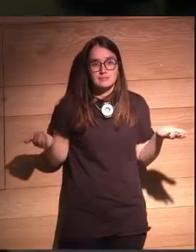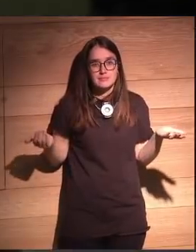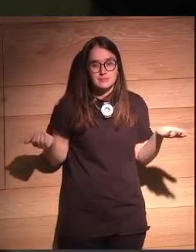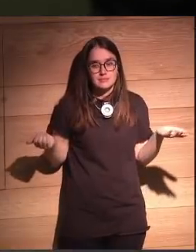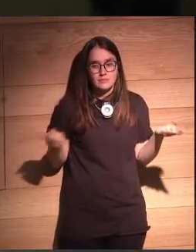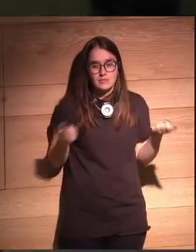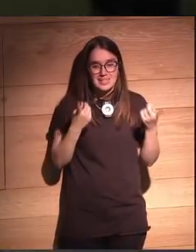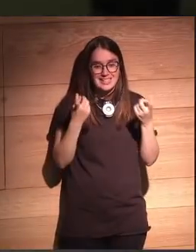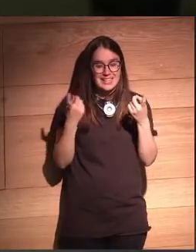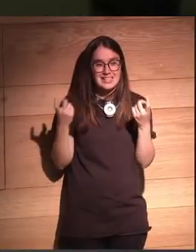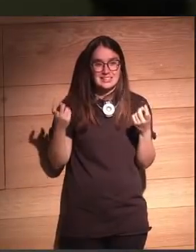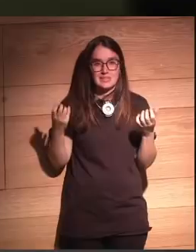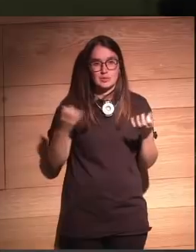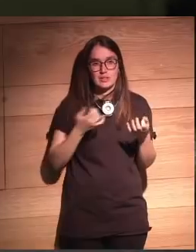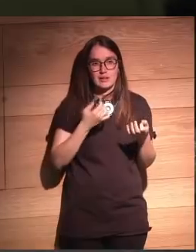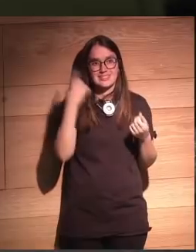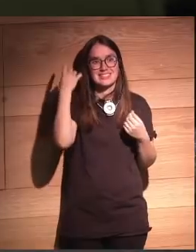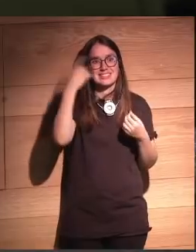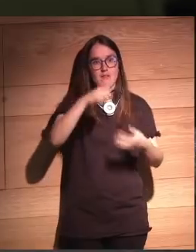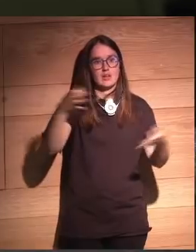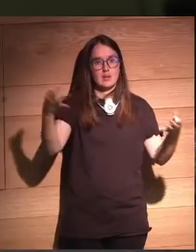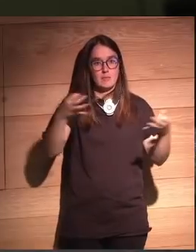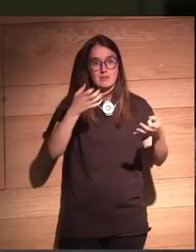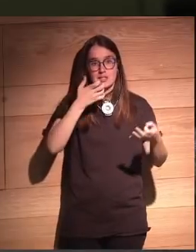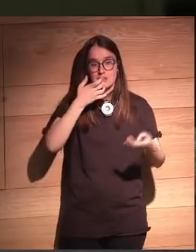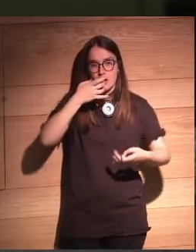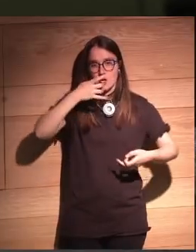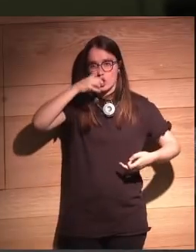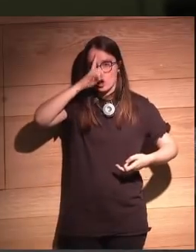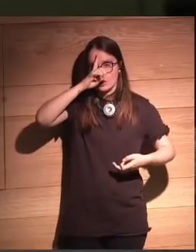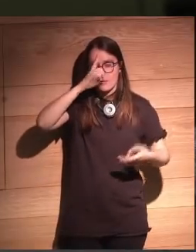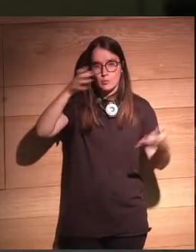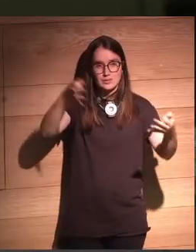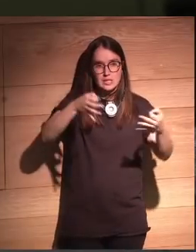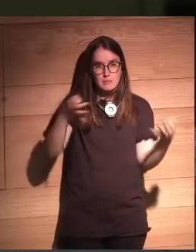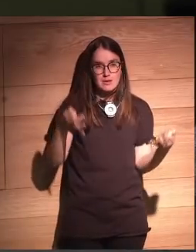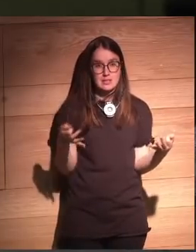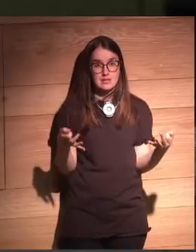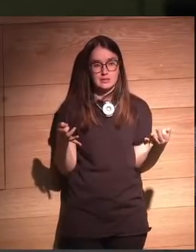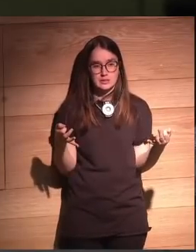lo que necesitamos, alguien lo ha dicho, es saber qué pasa. Sin saber qué pasa va a ser muy difícil